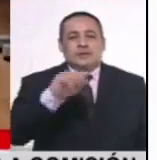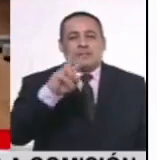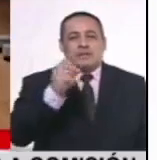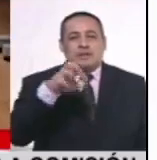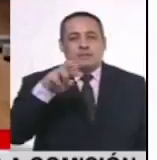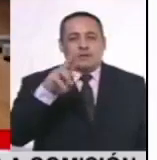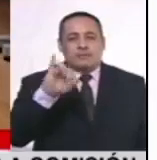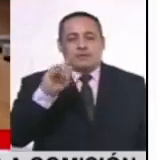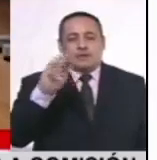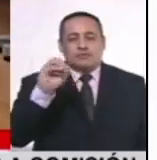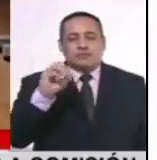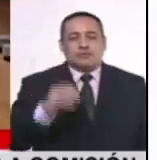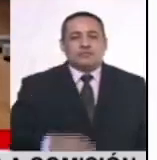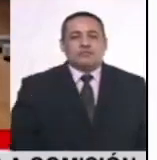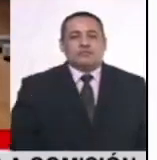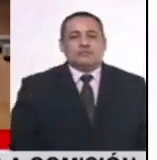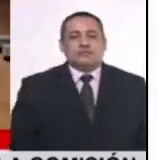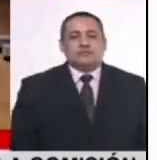Prieto.